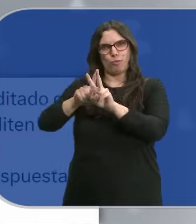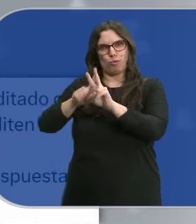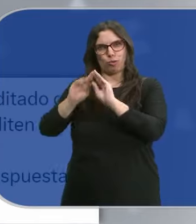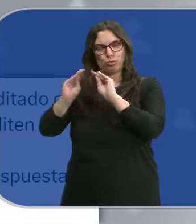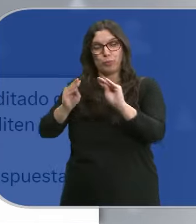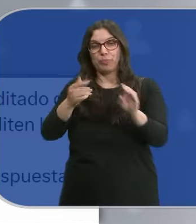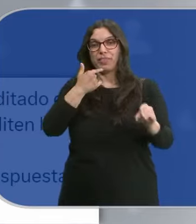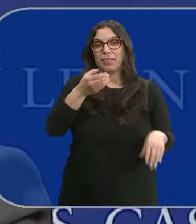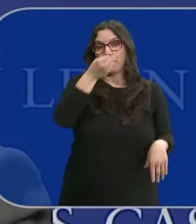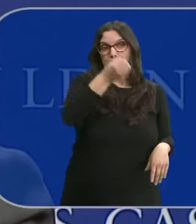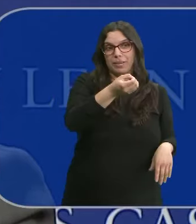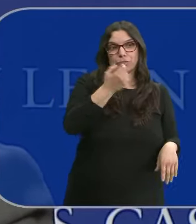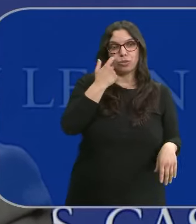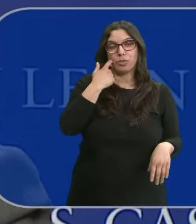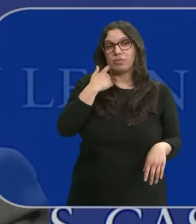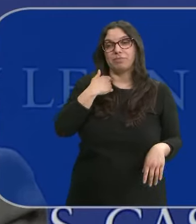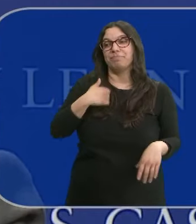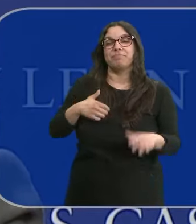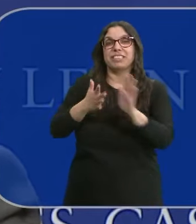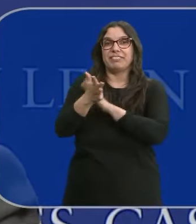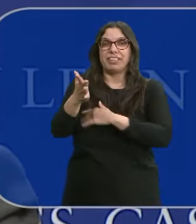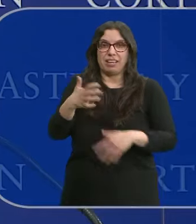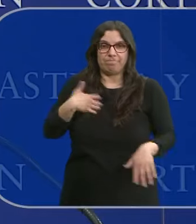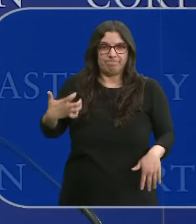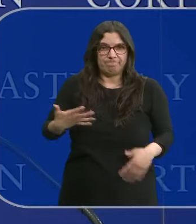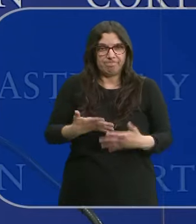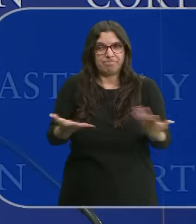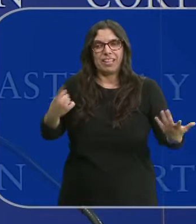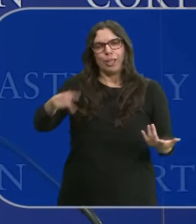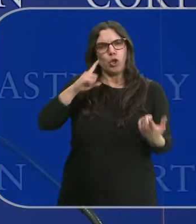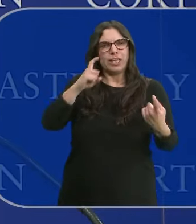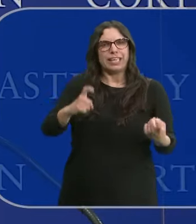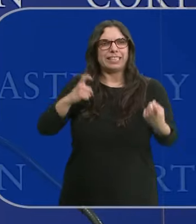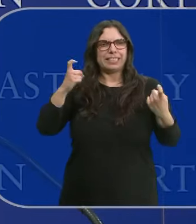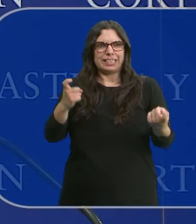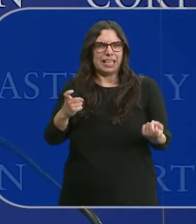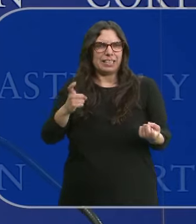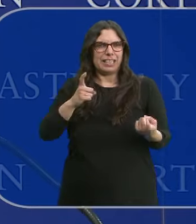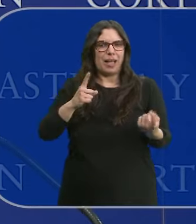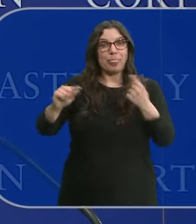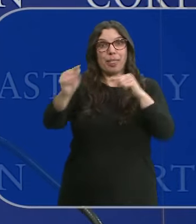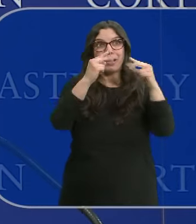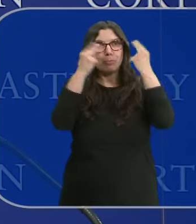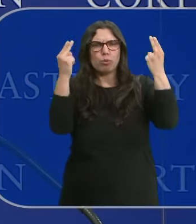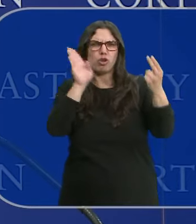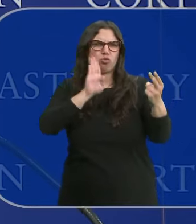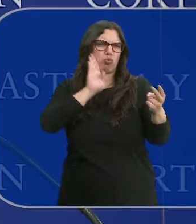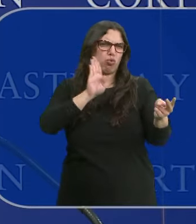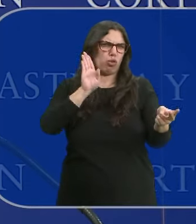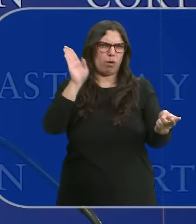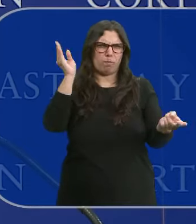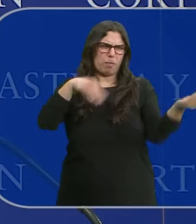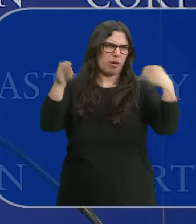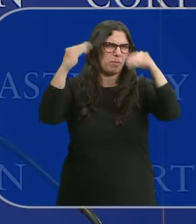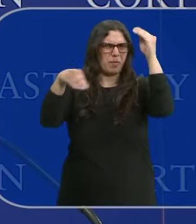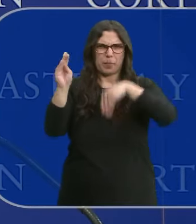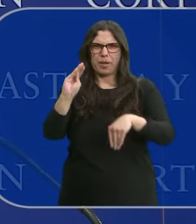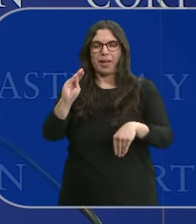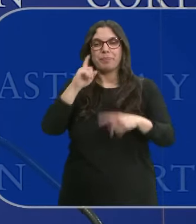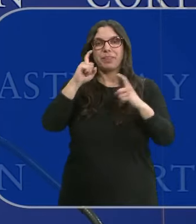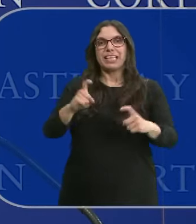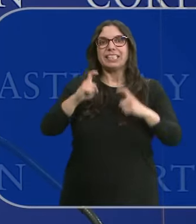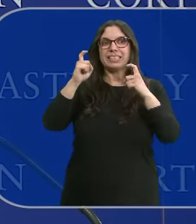Para el PSOE todo esto... No deja de ser indignante. Están intentando embarrar el debate público. Están intentando trasladar